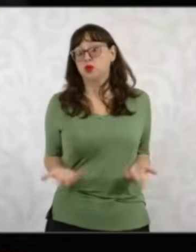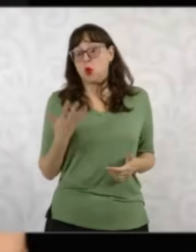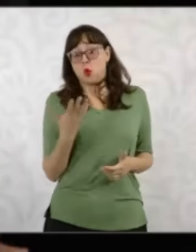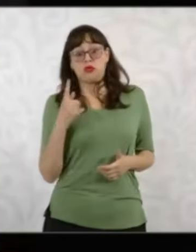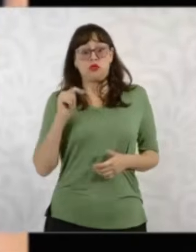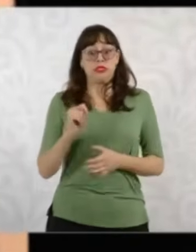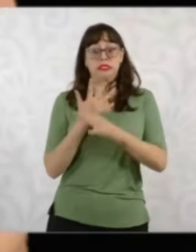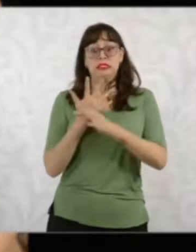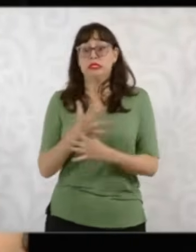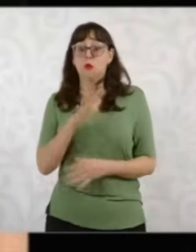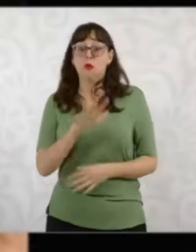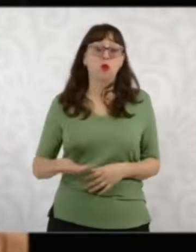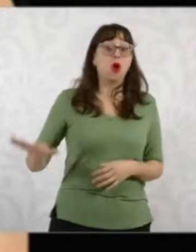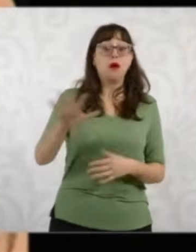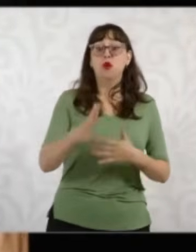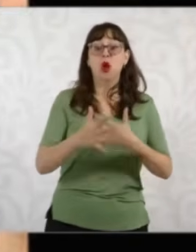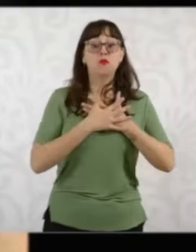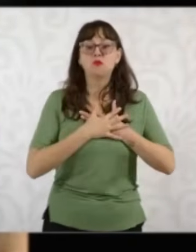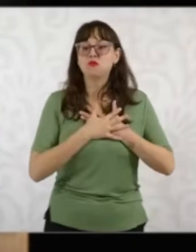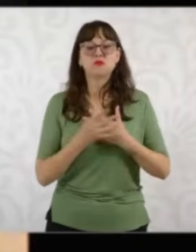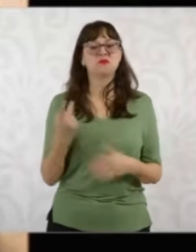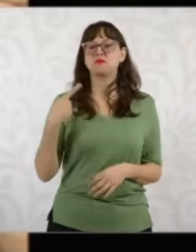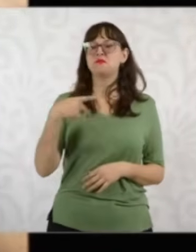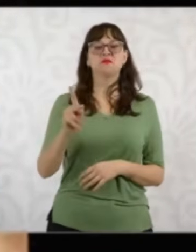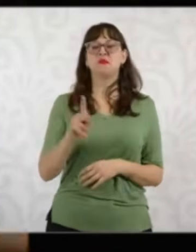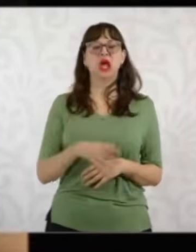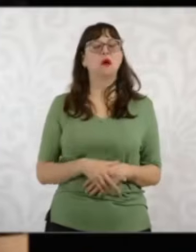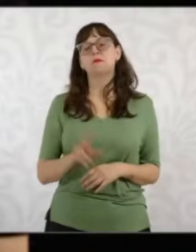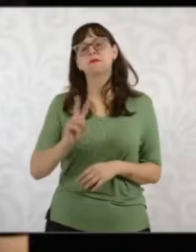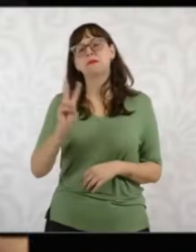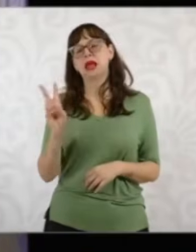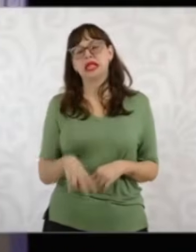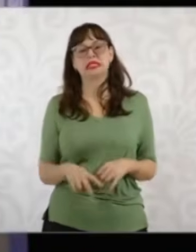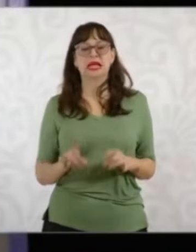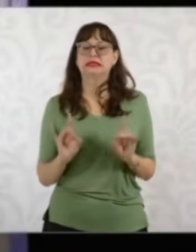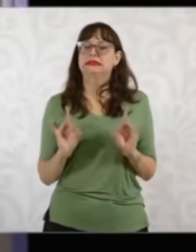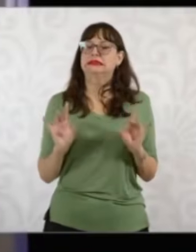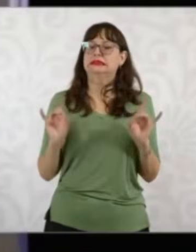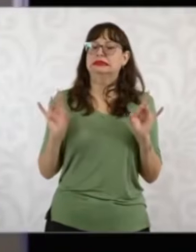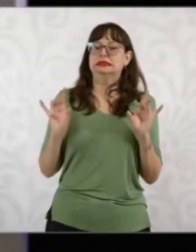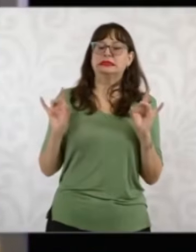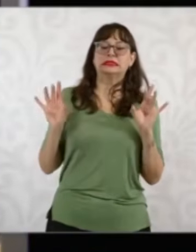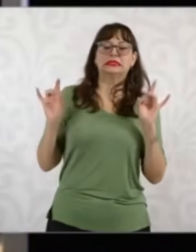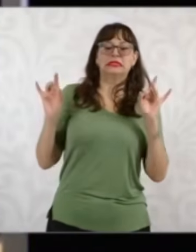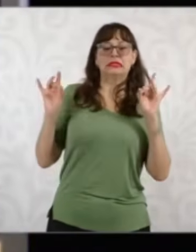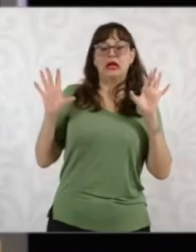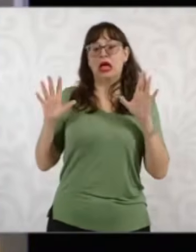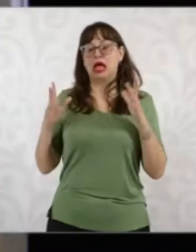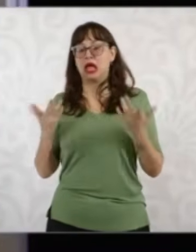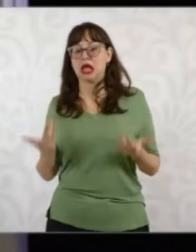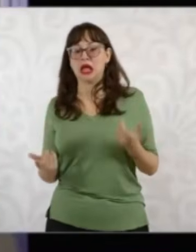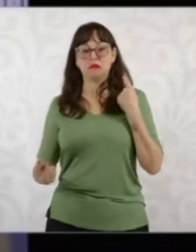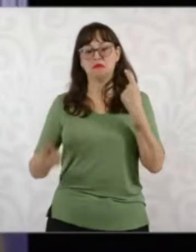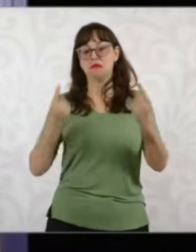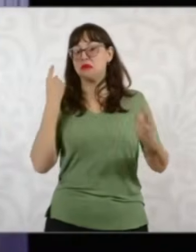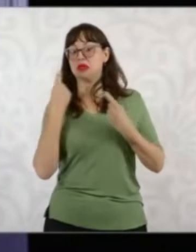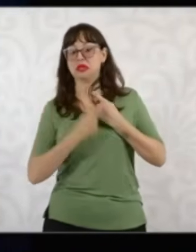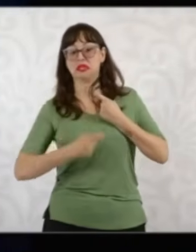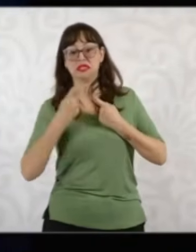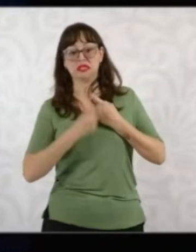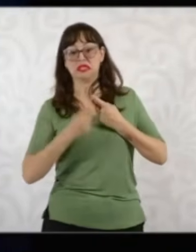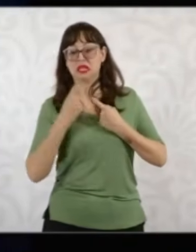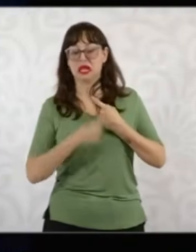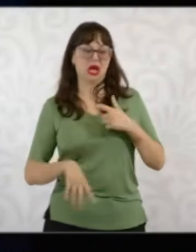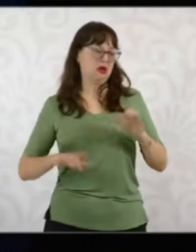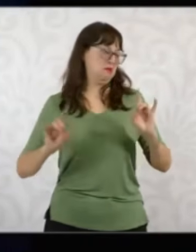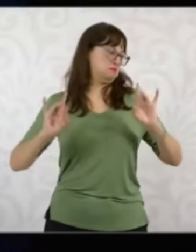al pueblo, pero la verdad es que son muy, muy sensibles en su piel. No les gusta que alguien los critique porque,